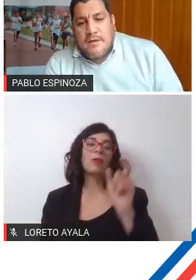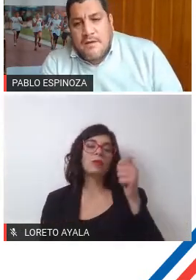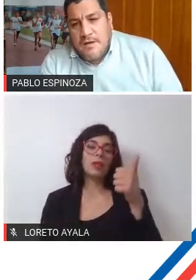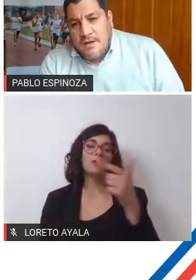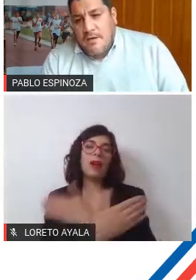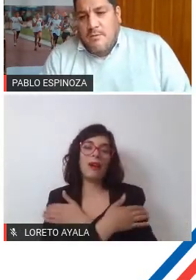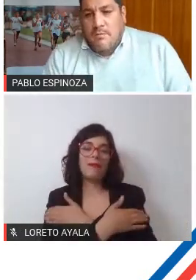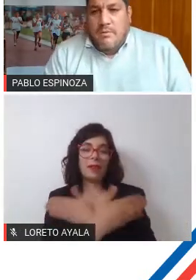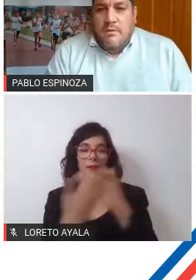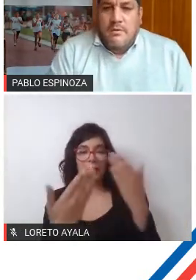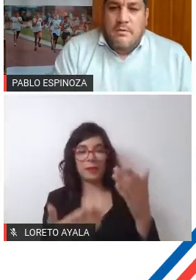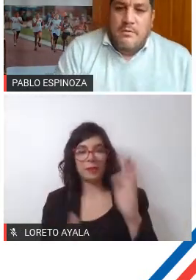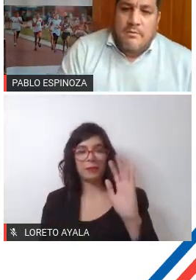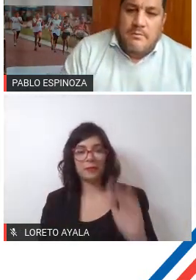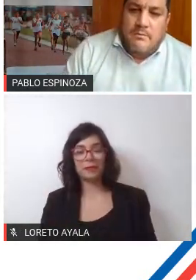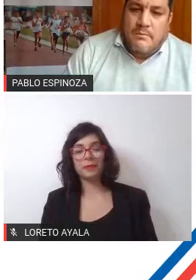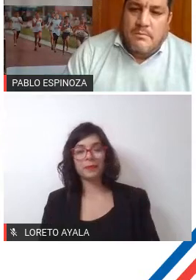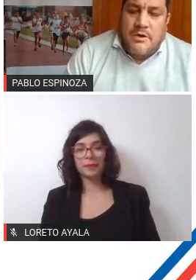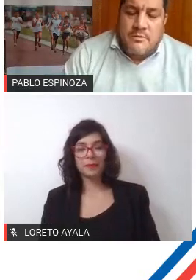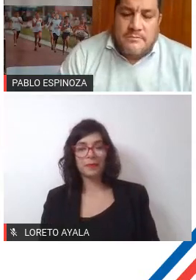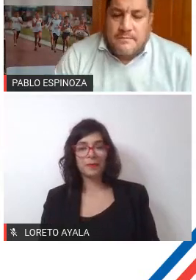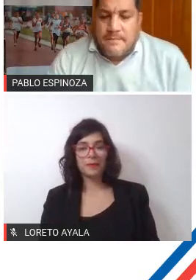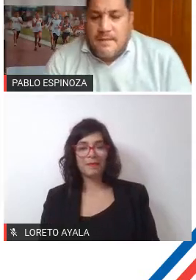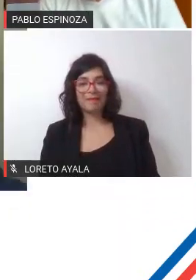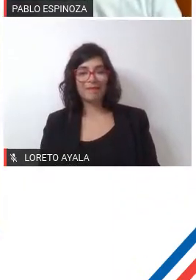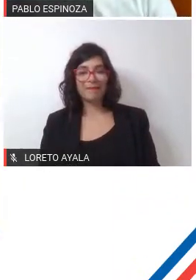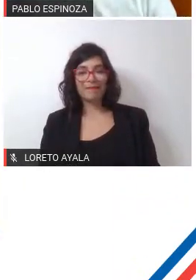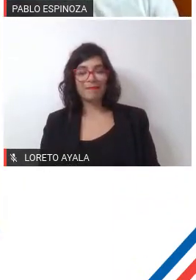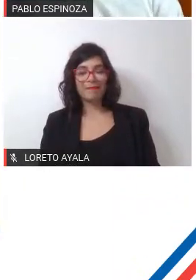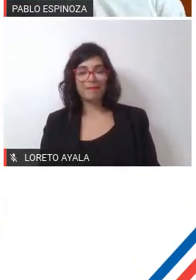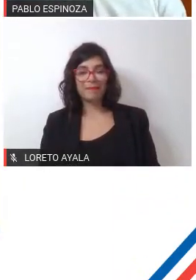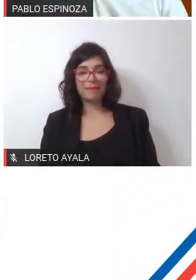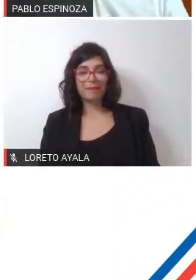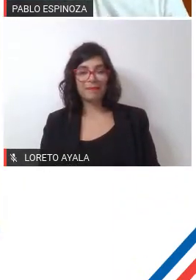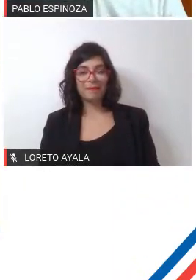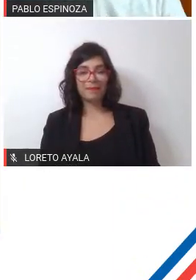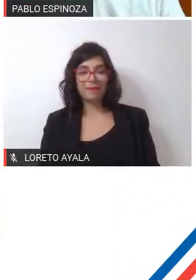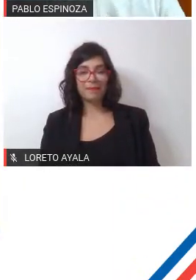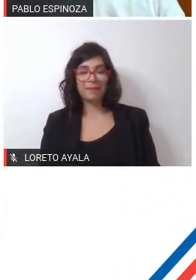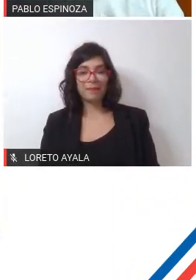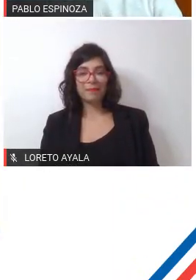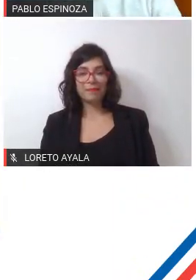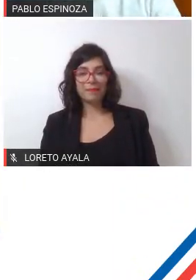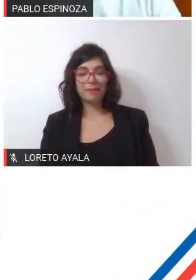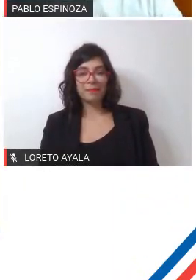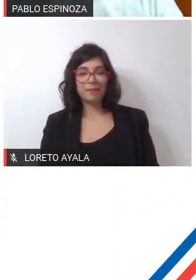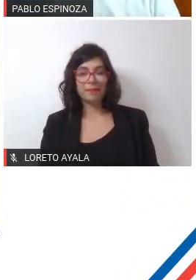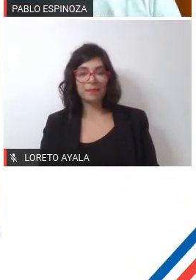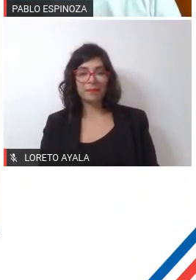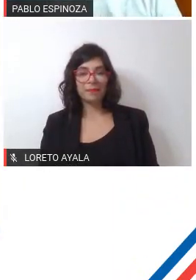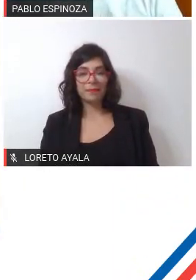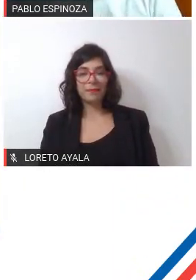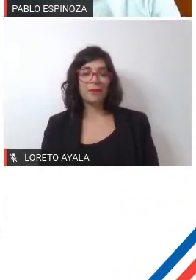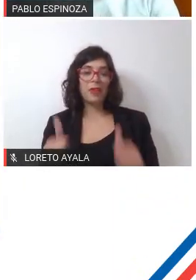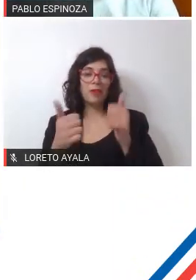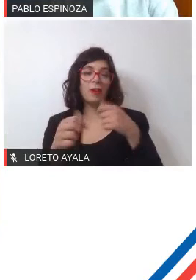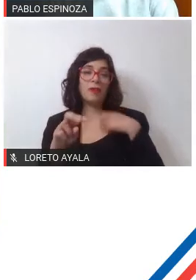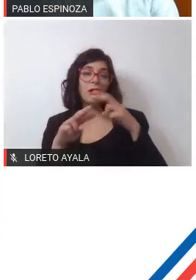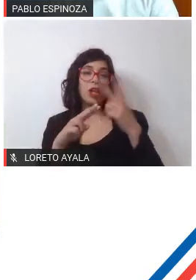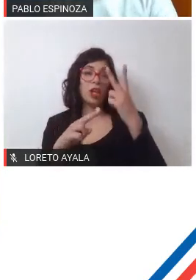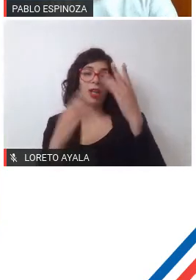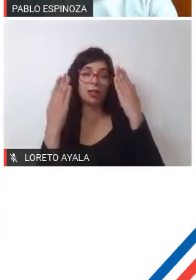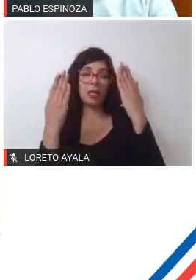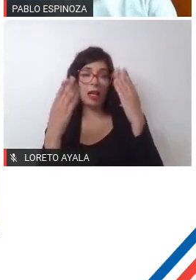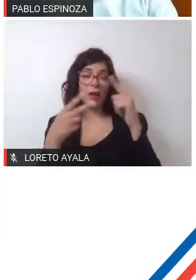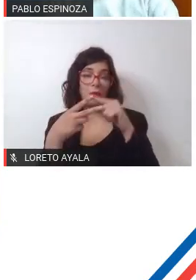abrazo. Gracias, Leonidas, igual. Muchas gracias. Bueno, voy a hacer dos saludos en particular ahora,